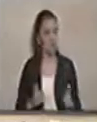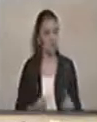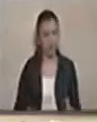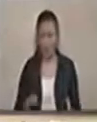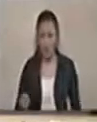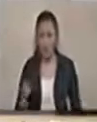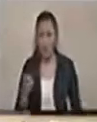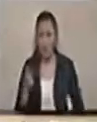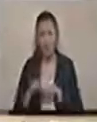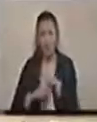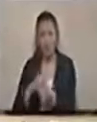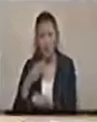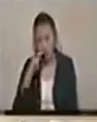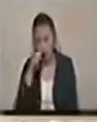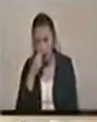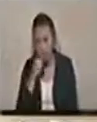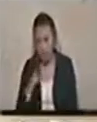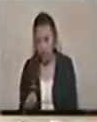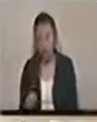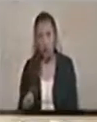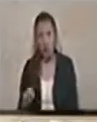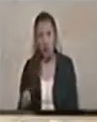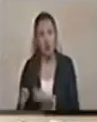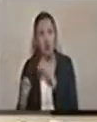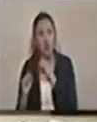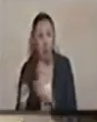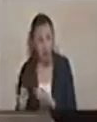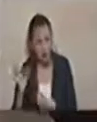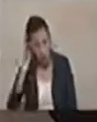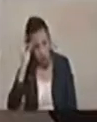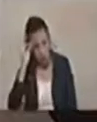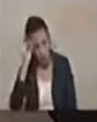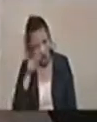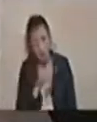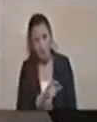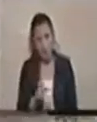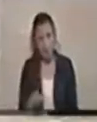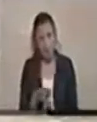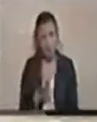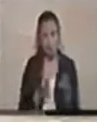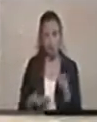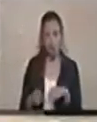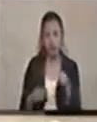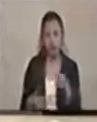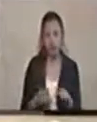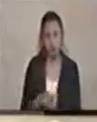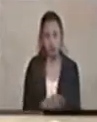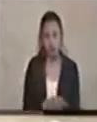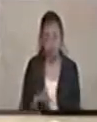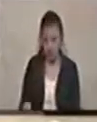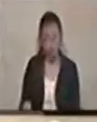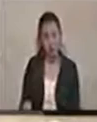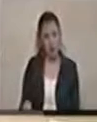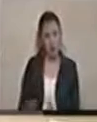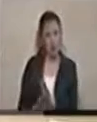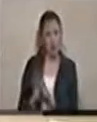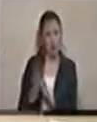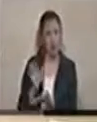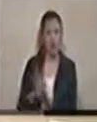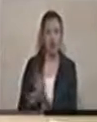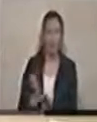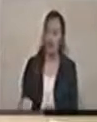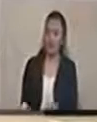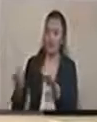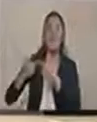vuelven adicto en un colegio para esclavizarlo, una banda de microtráfico está desarrollando libremente su